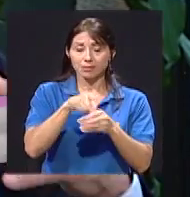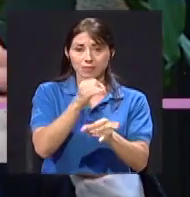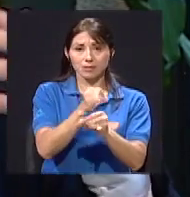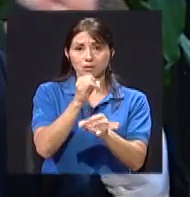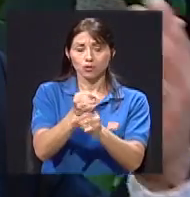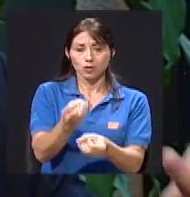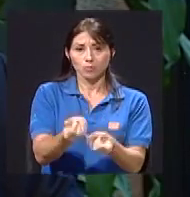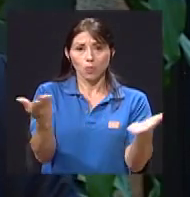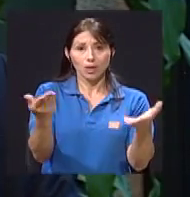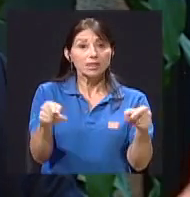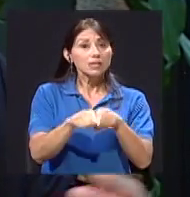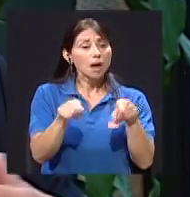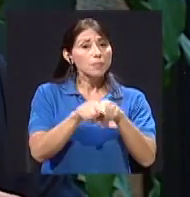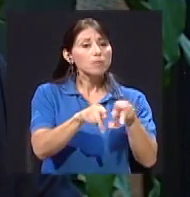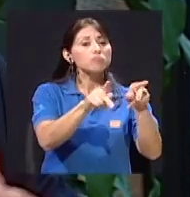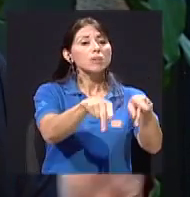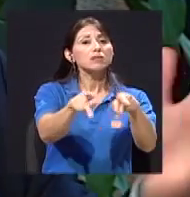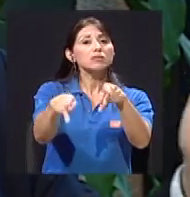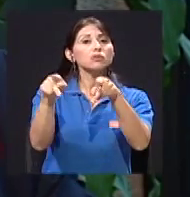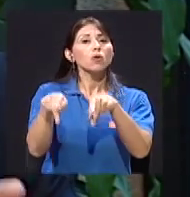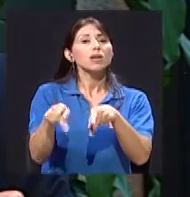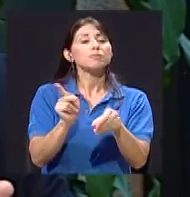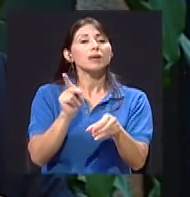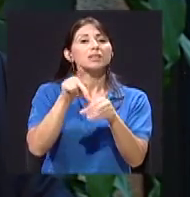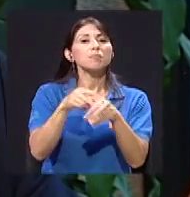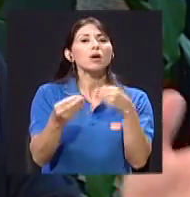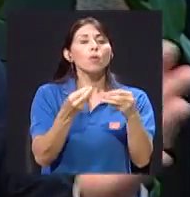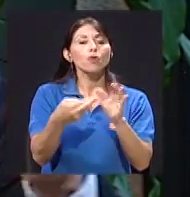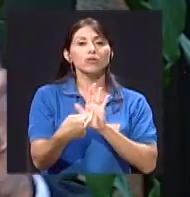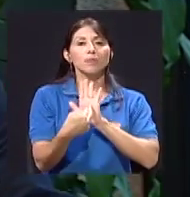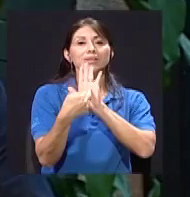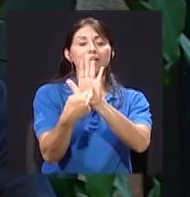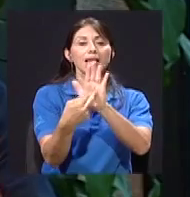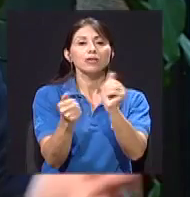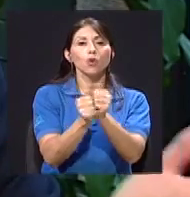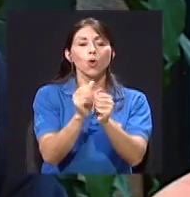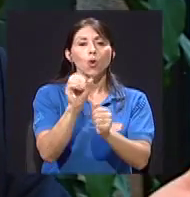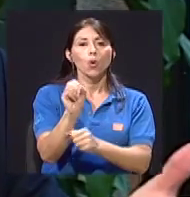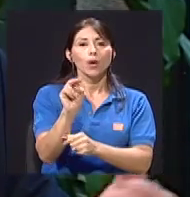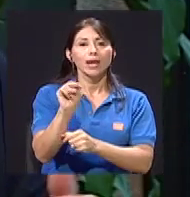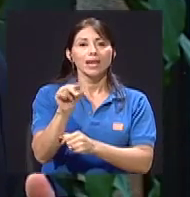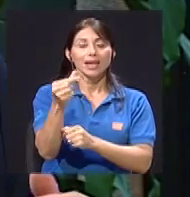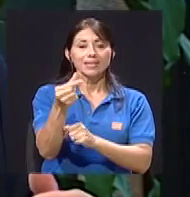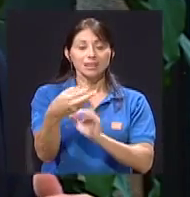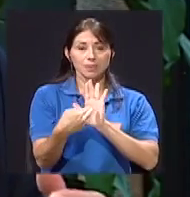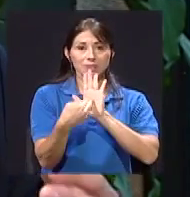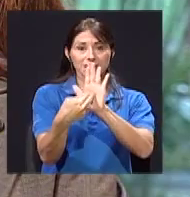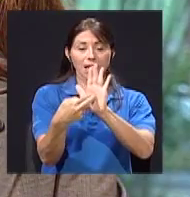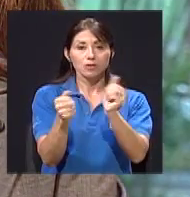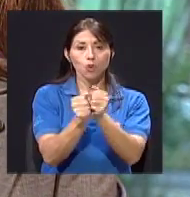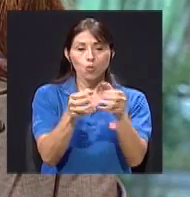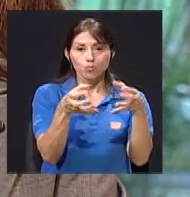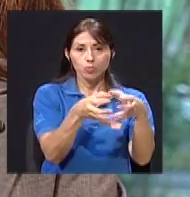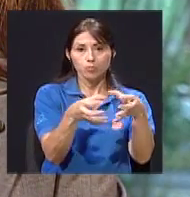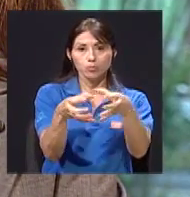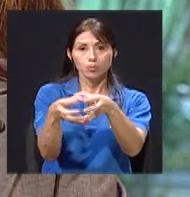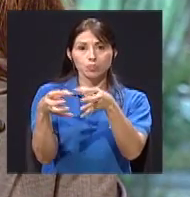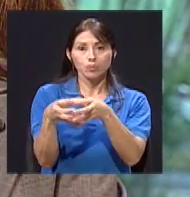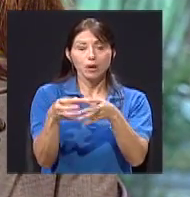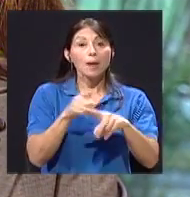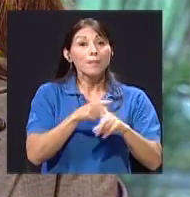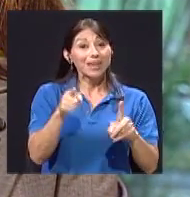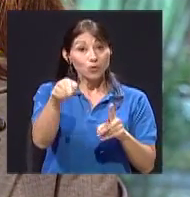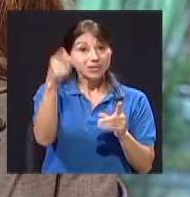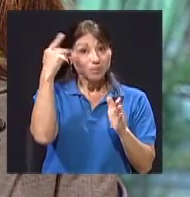que participa la ciudadanía representada con organizaciones no gubernamentales y grupos organizados de la sociedad civil, pero que esas políticas son de